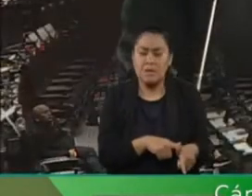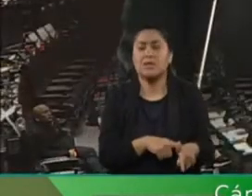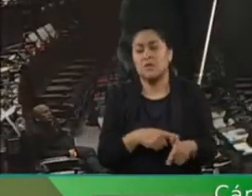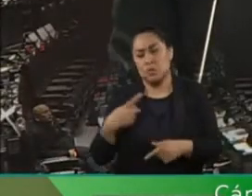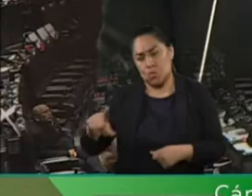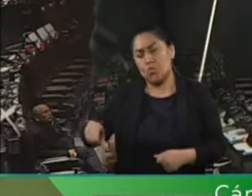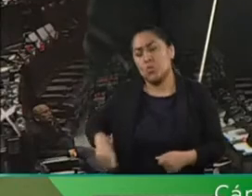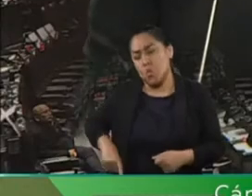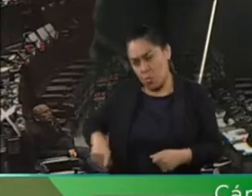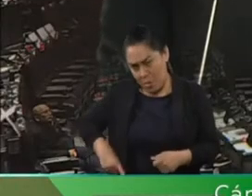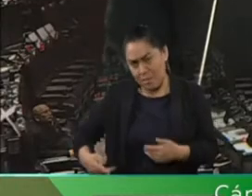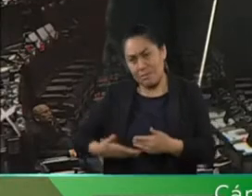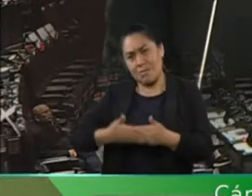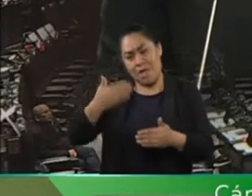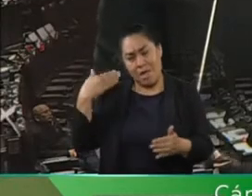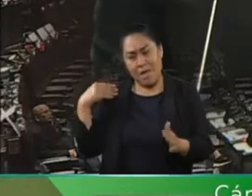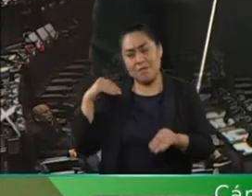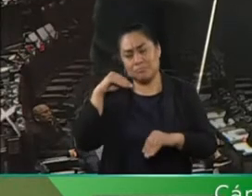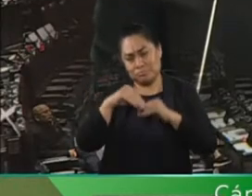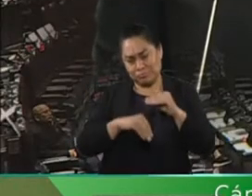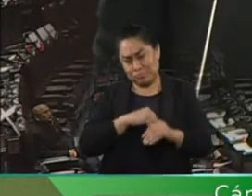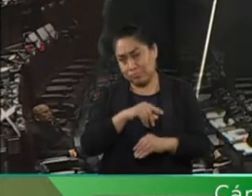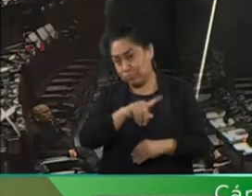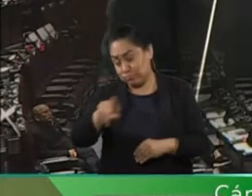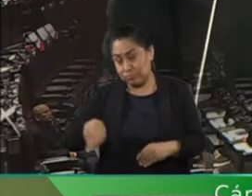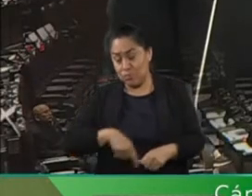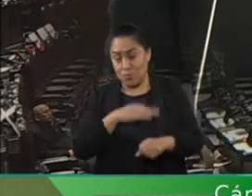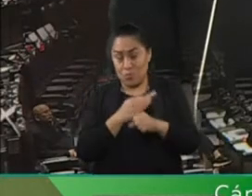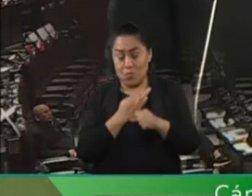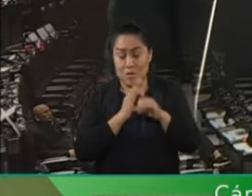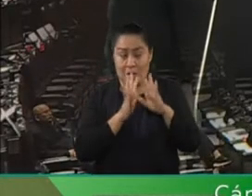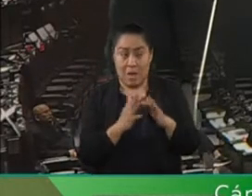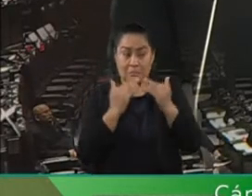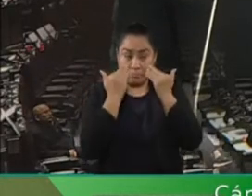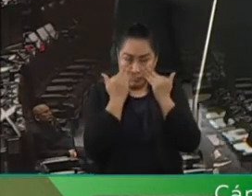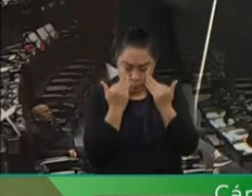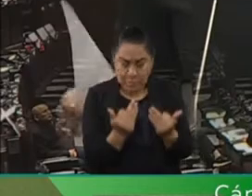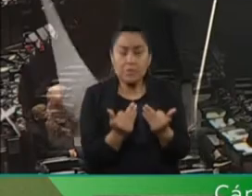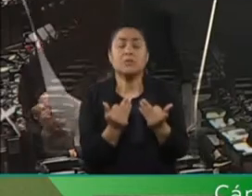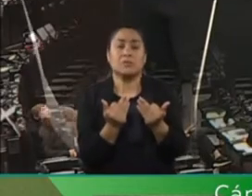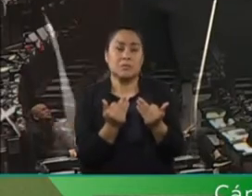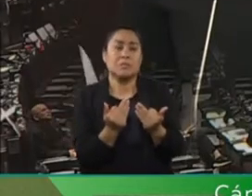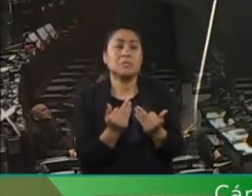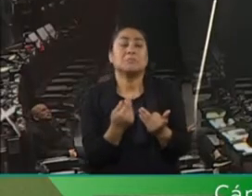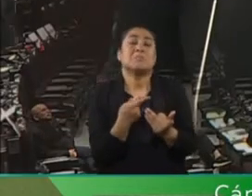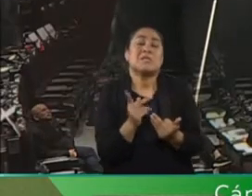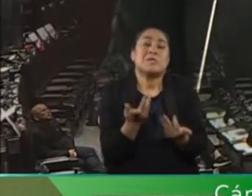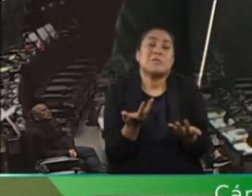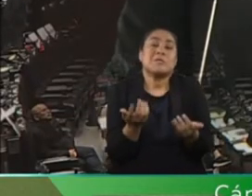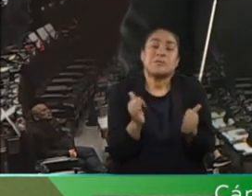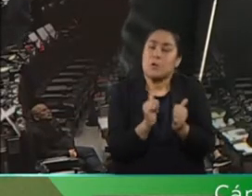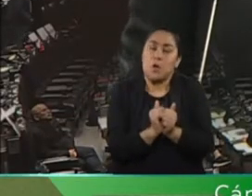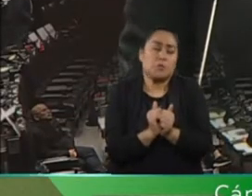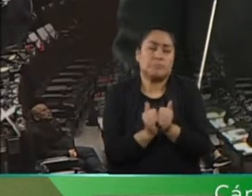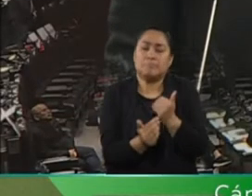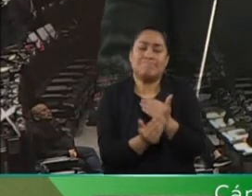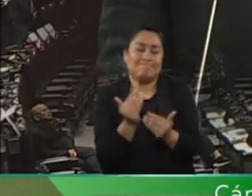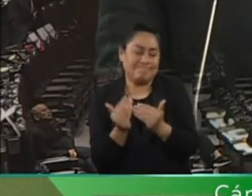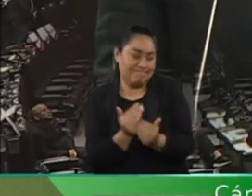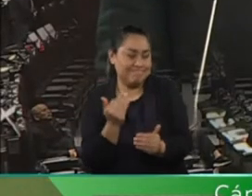Estado cuyos resultados están a la vista de todos y todas, aún con sus insuficiencias. Esta